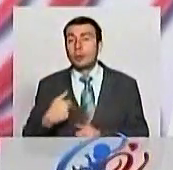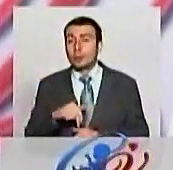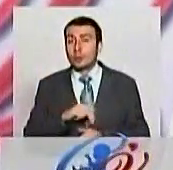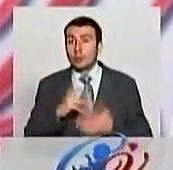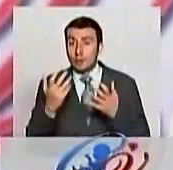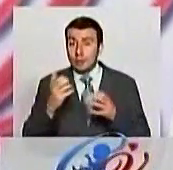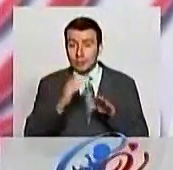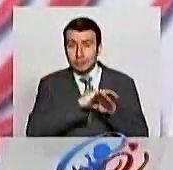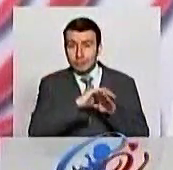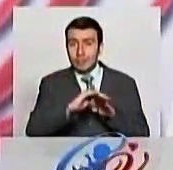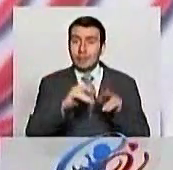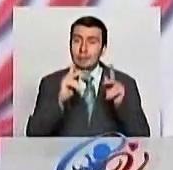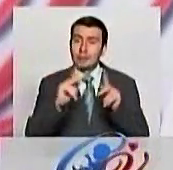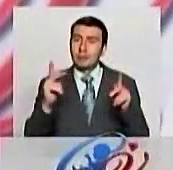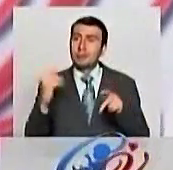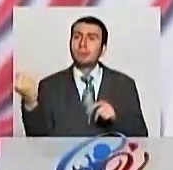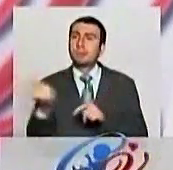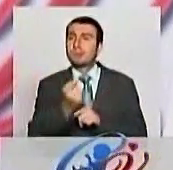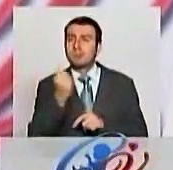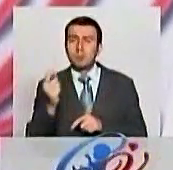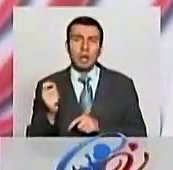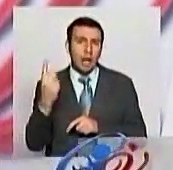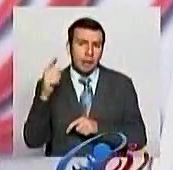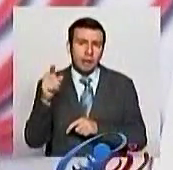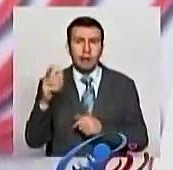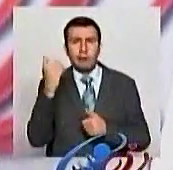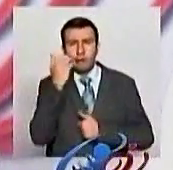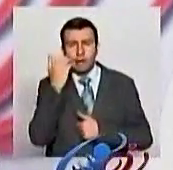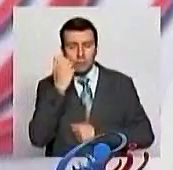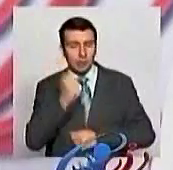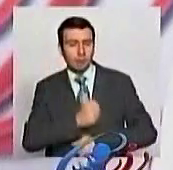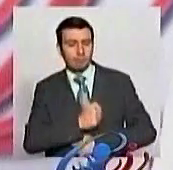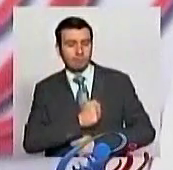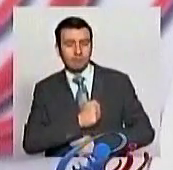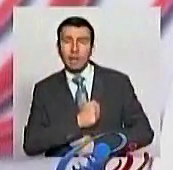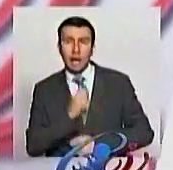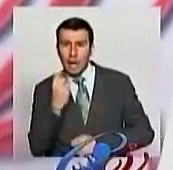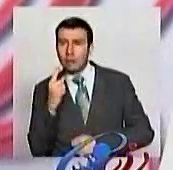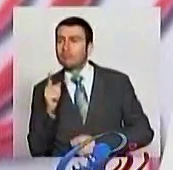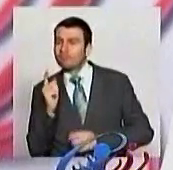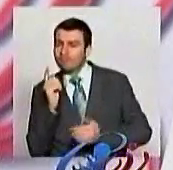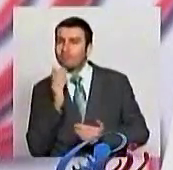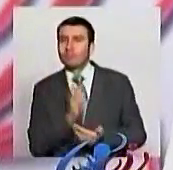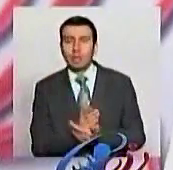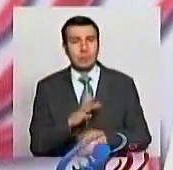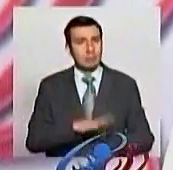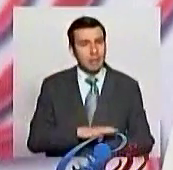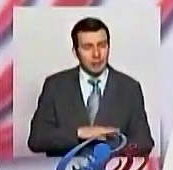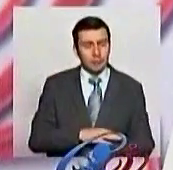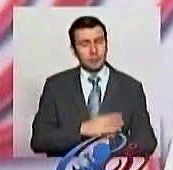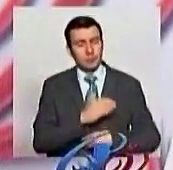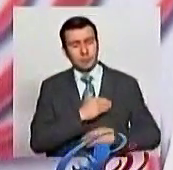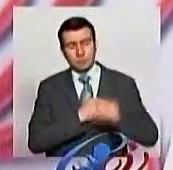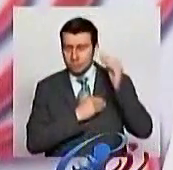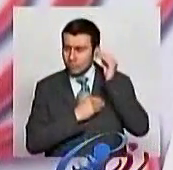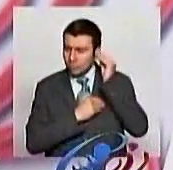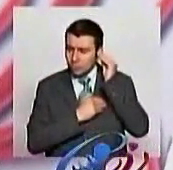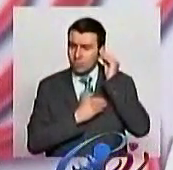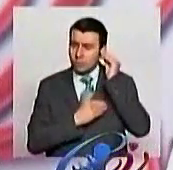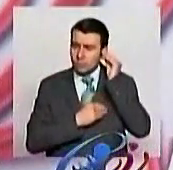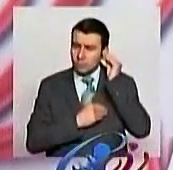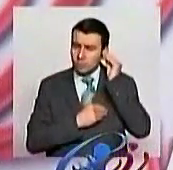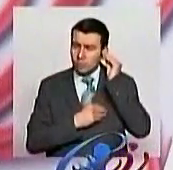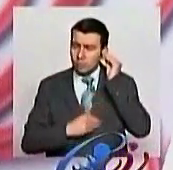invitar a las personas que han tenido una enfermedad coronaria a que se hagan su chequeo preventivo y que no sientan miedo